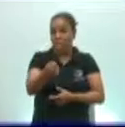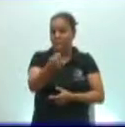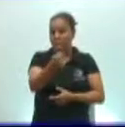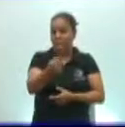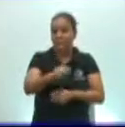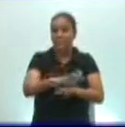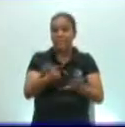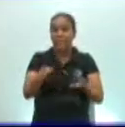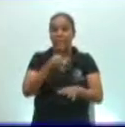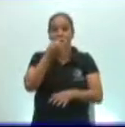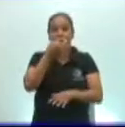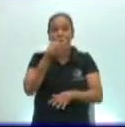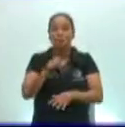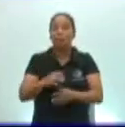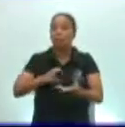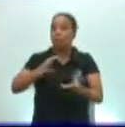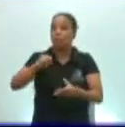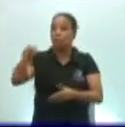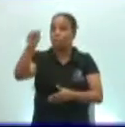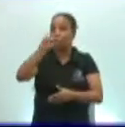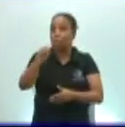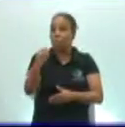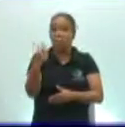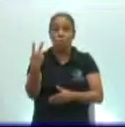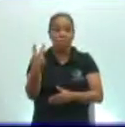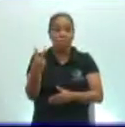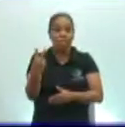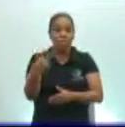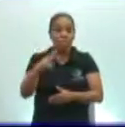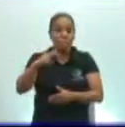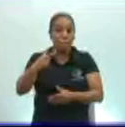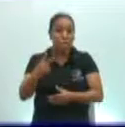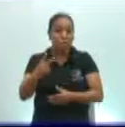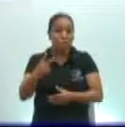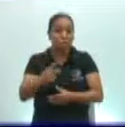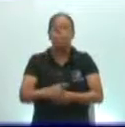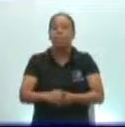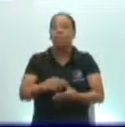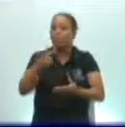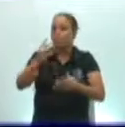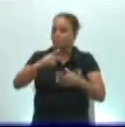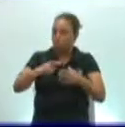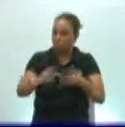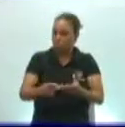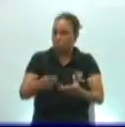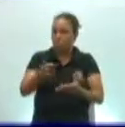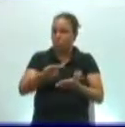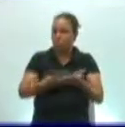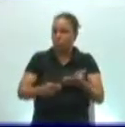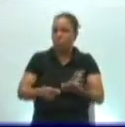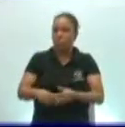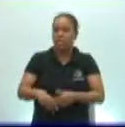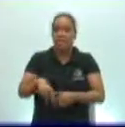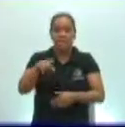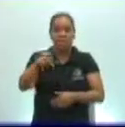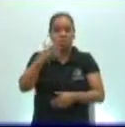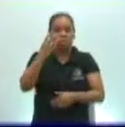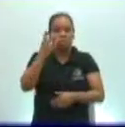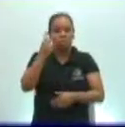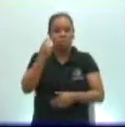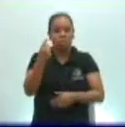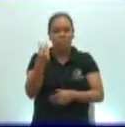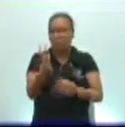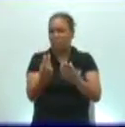una molécula diatómica, por tanto vamos a representar un subíndice, que es este número pequeño que